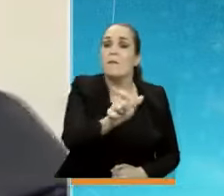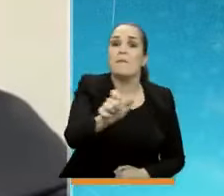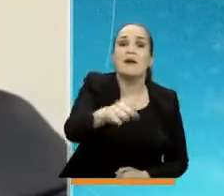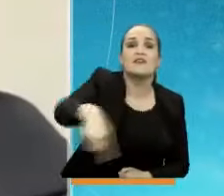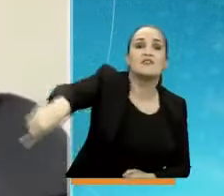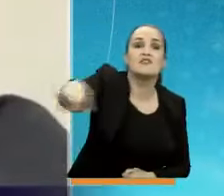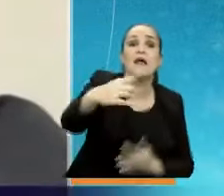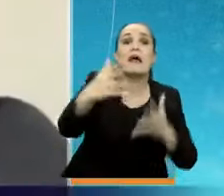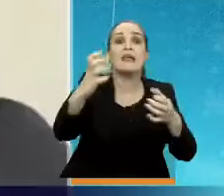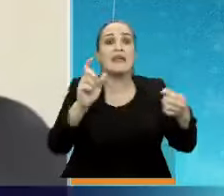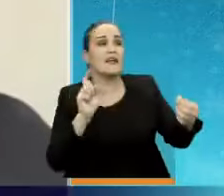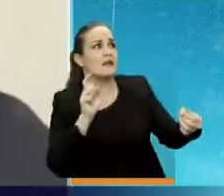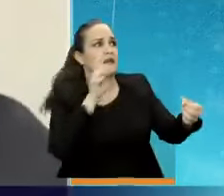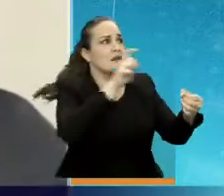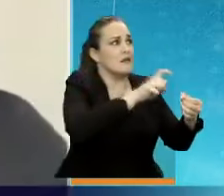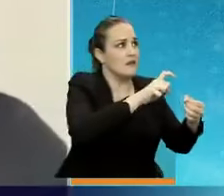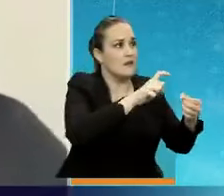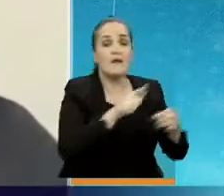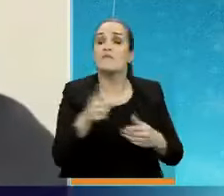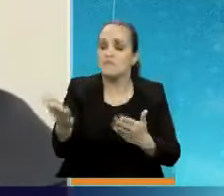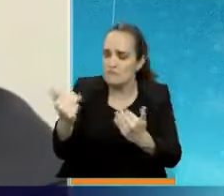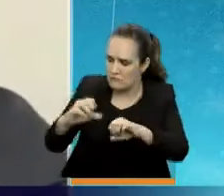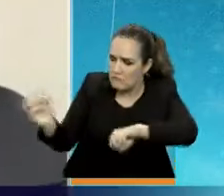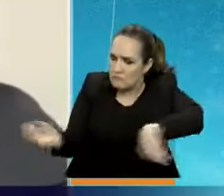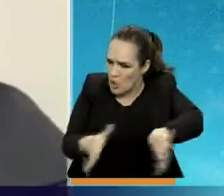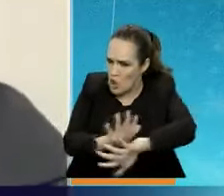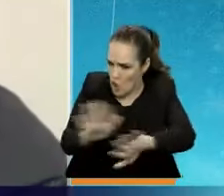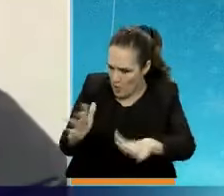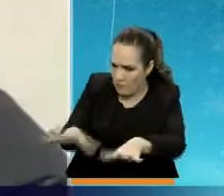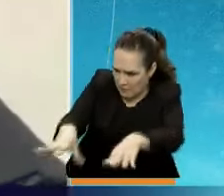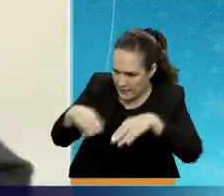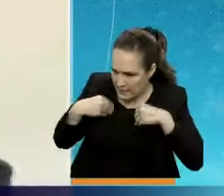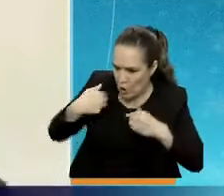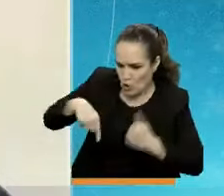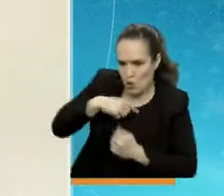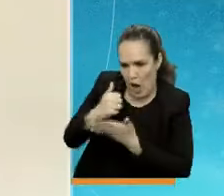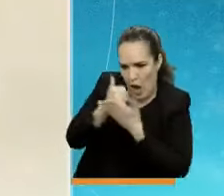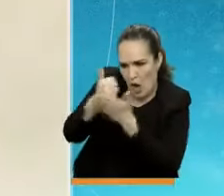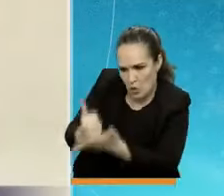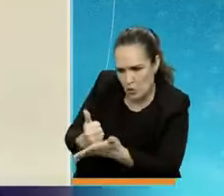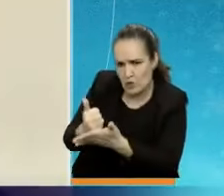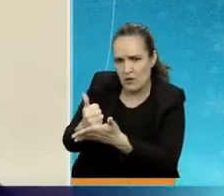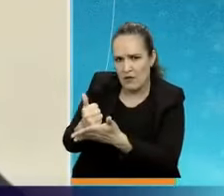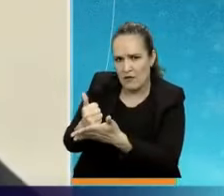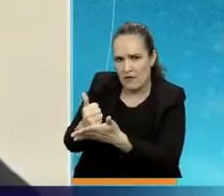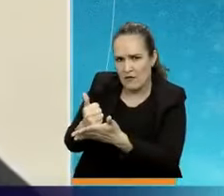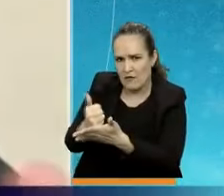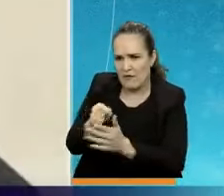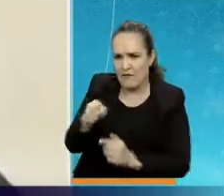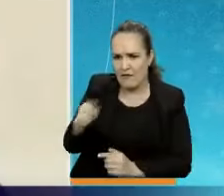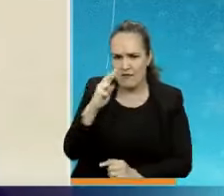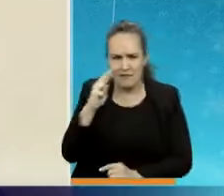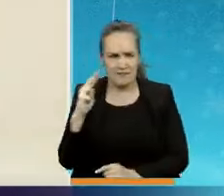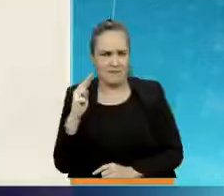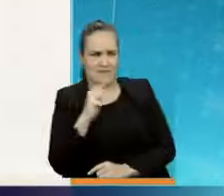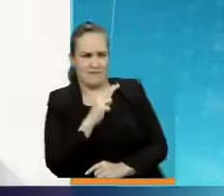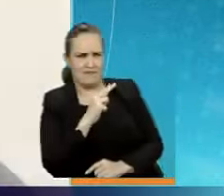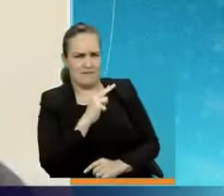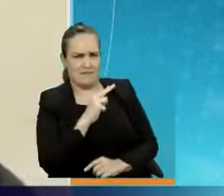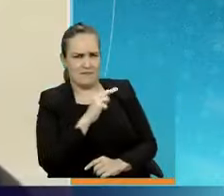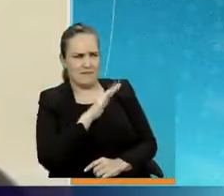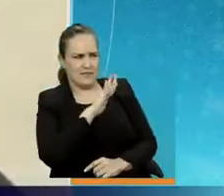reinsertados? Desmovilícense, entreguen las armas, sométanse a un proceso donde cuando lleguen los 5, los 8